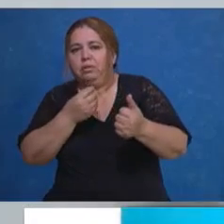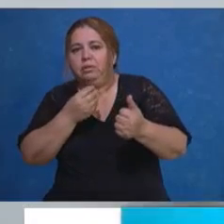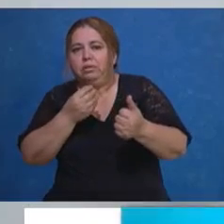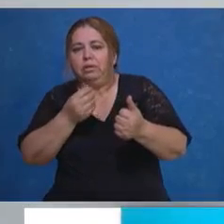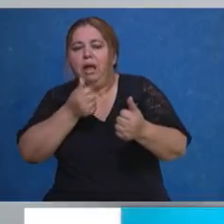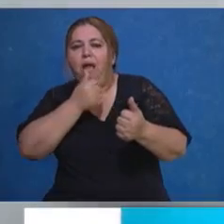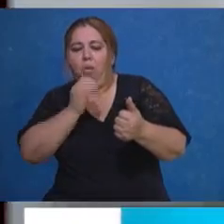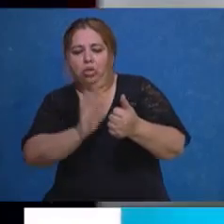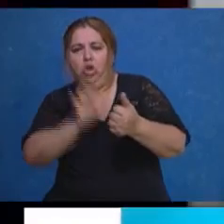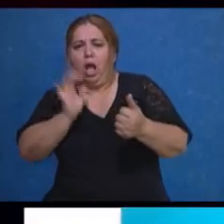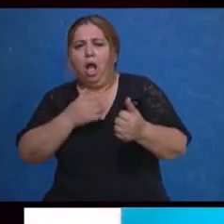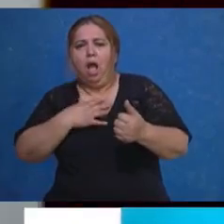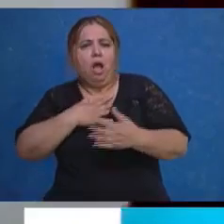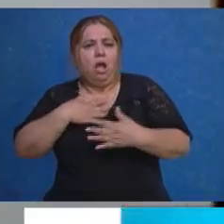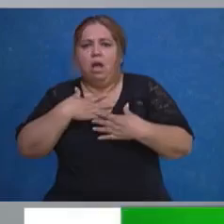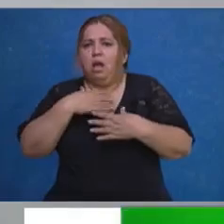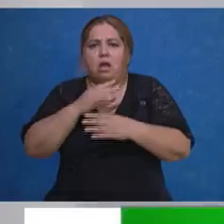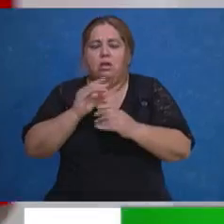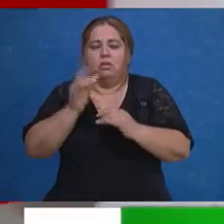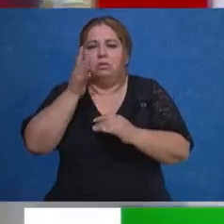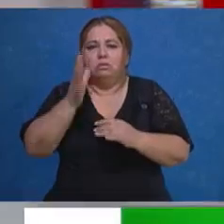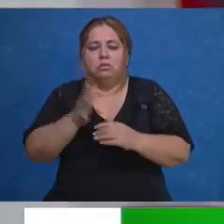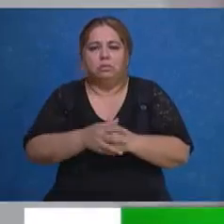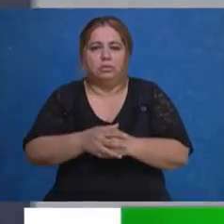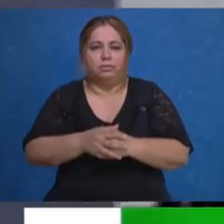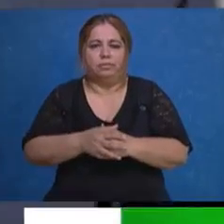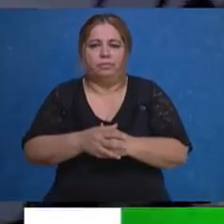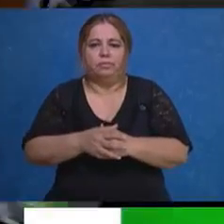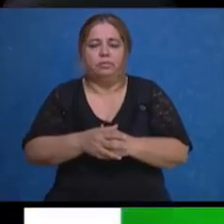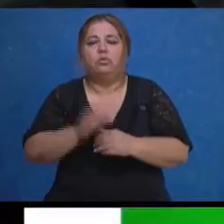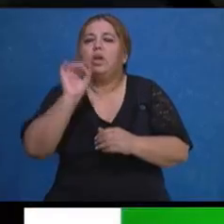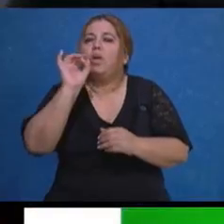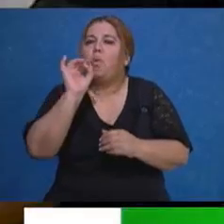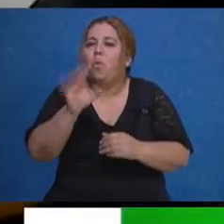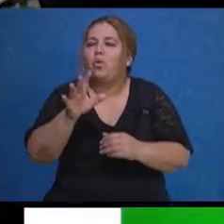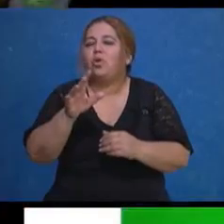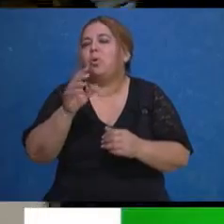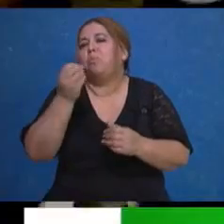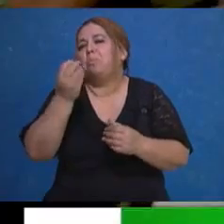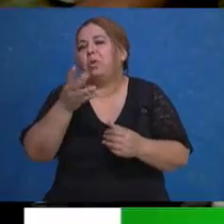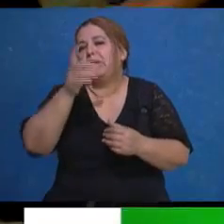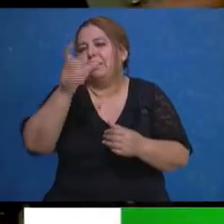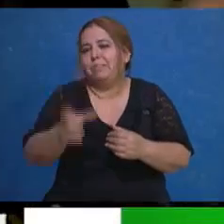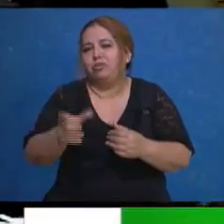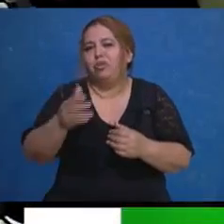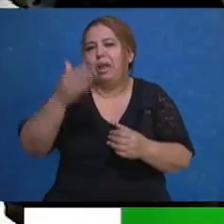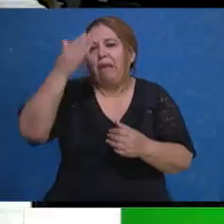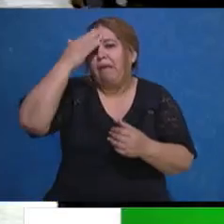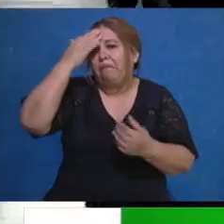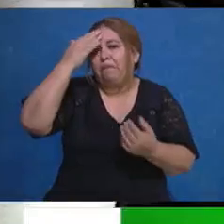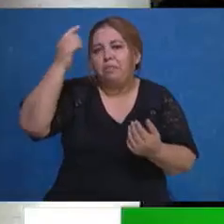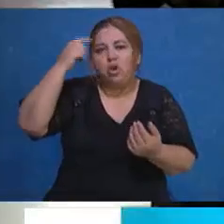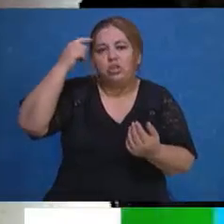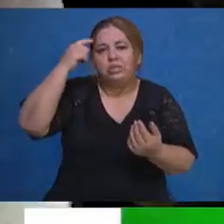sensible a el agua, no solamente por el hecho de su enfermedad, básicamente